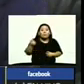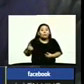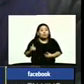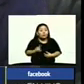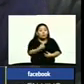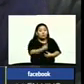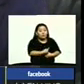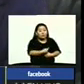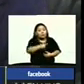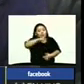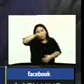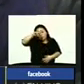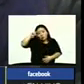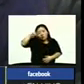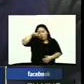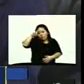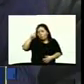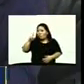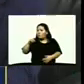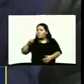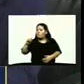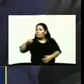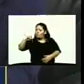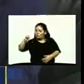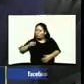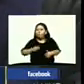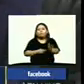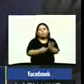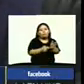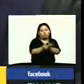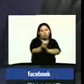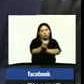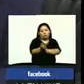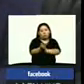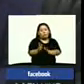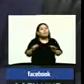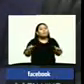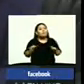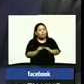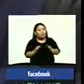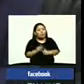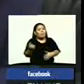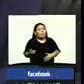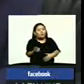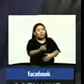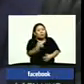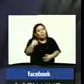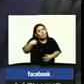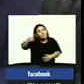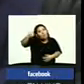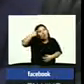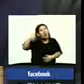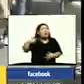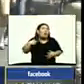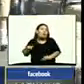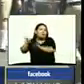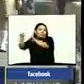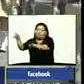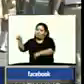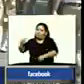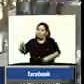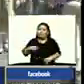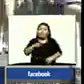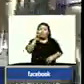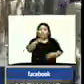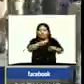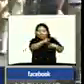trabajadores 100% gente honrada y personas fundamentalmente que no estén pensando que se van a quedar. Quedan